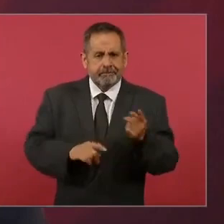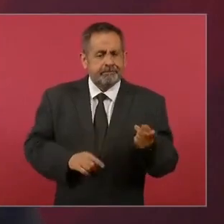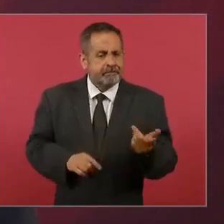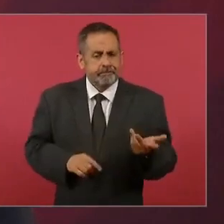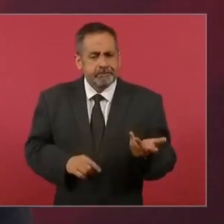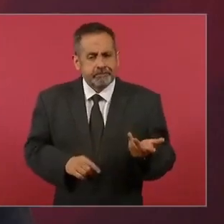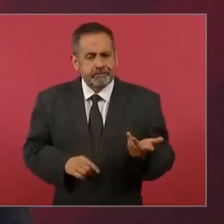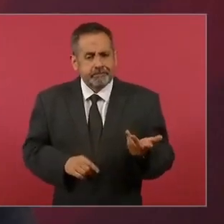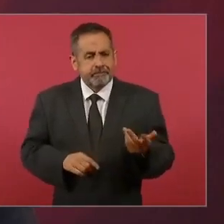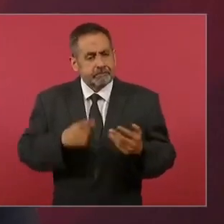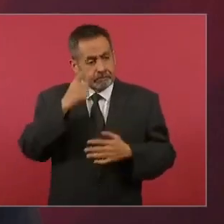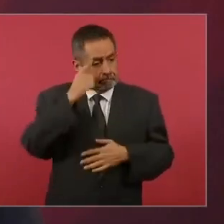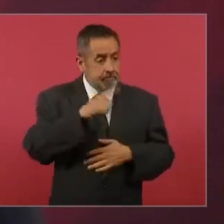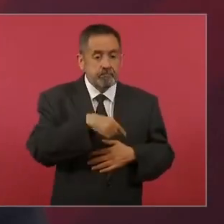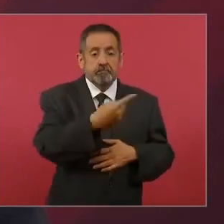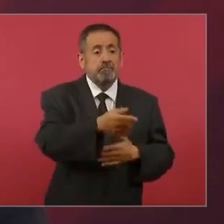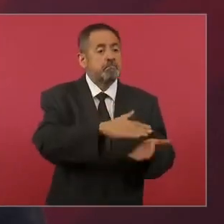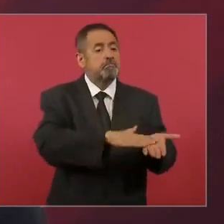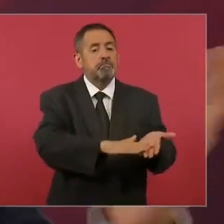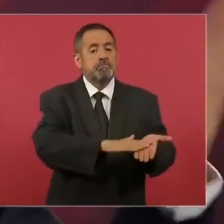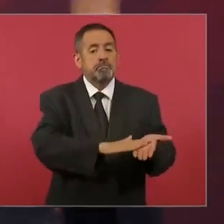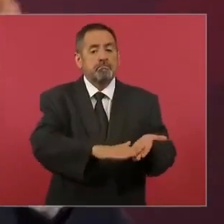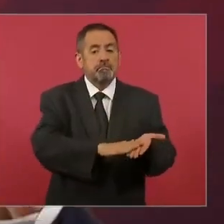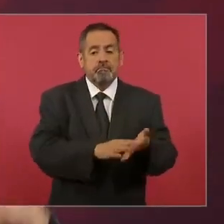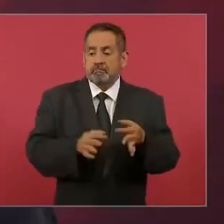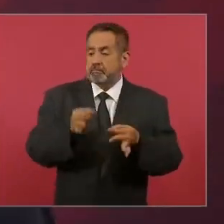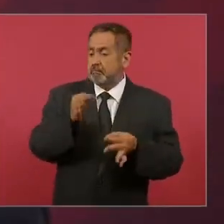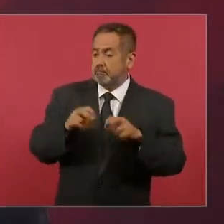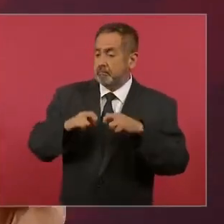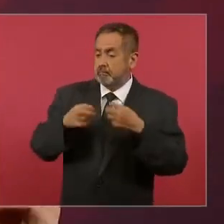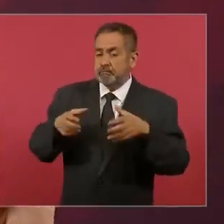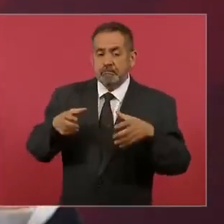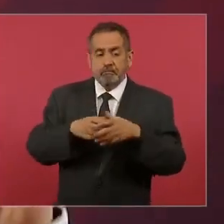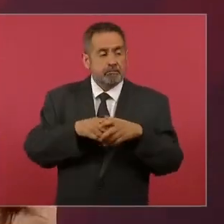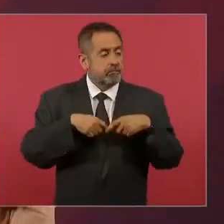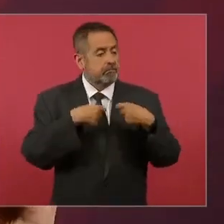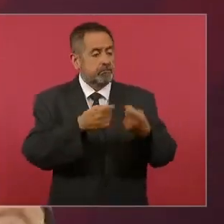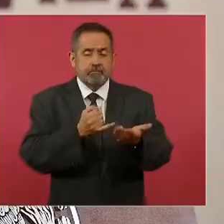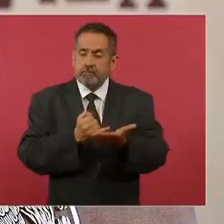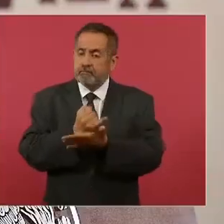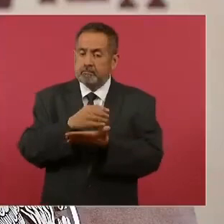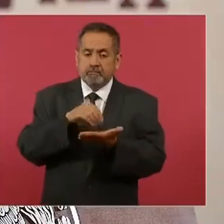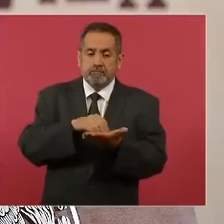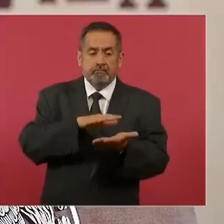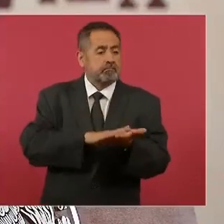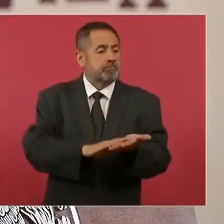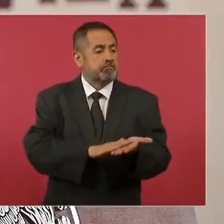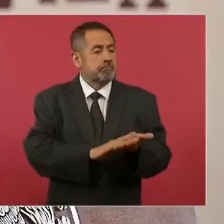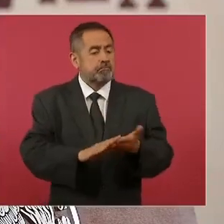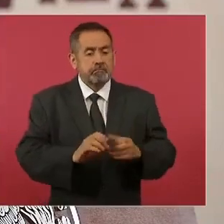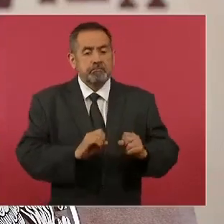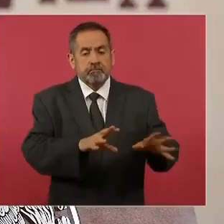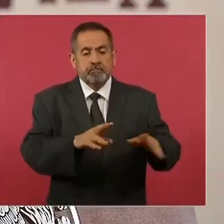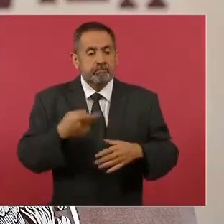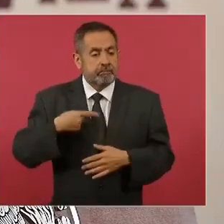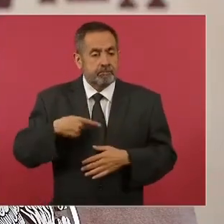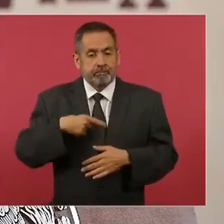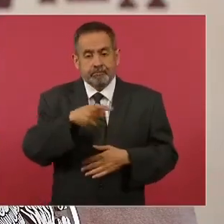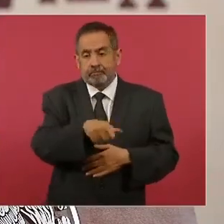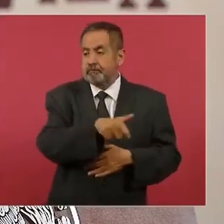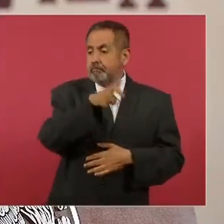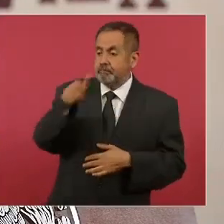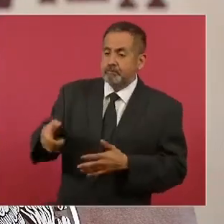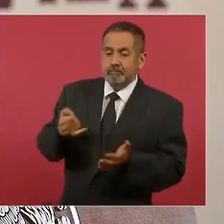a que fuera exonerado por el tribunal colegiado al resolver en definitiva y evitar que esta persona pague